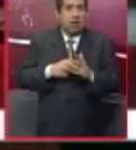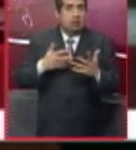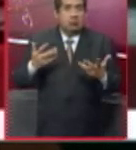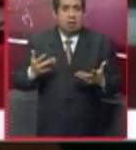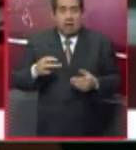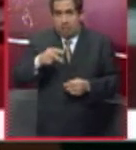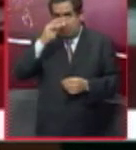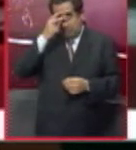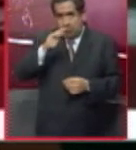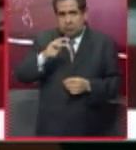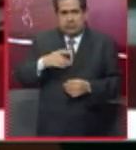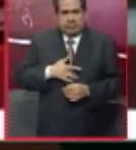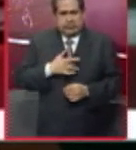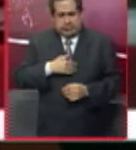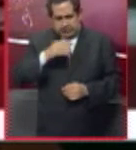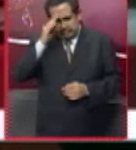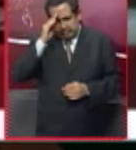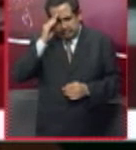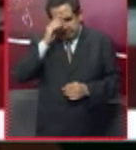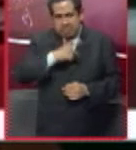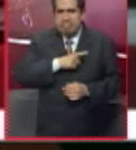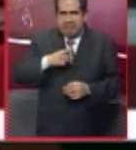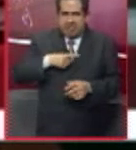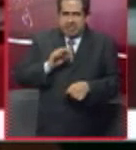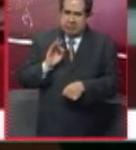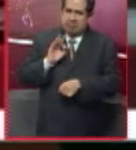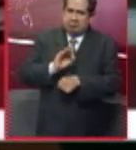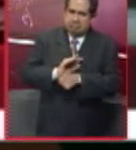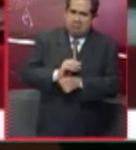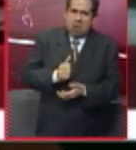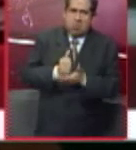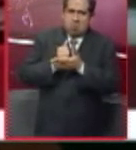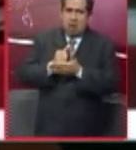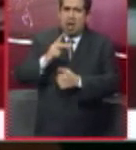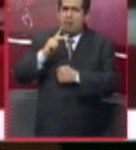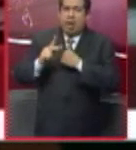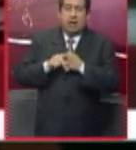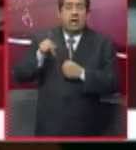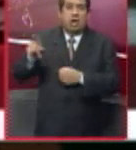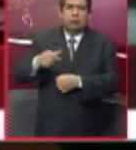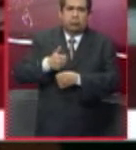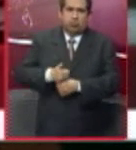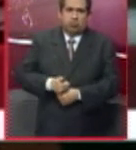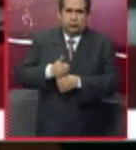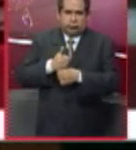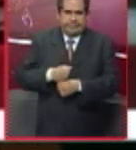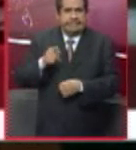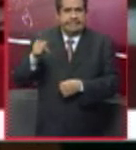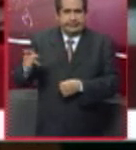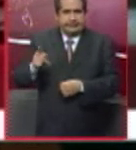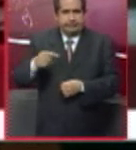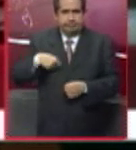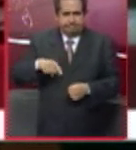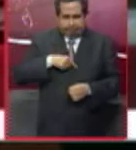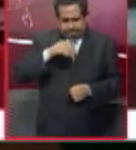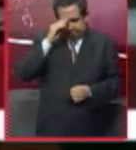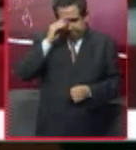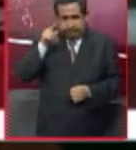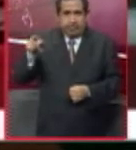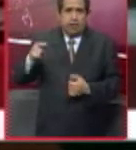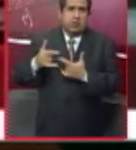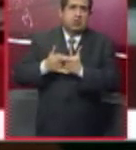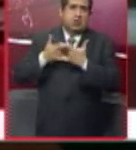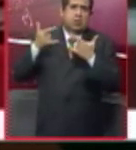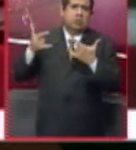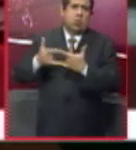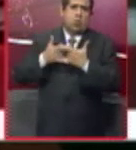México, pensamos, debe ser solidario con un país que hoy sufre, con un país que a través de la